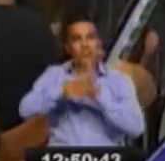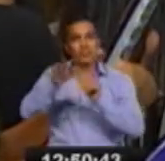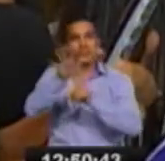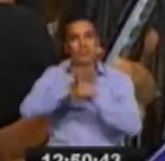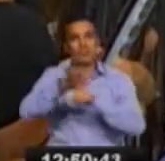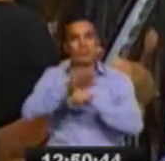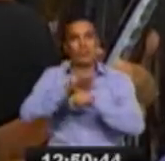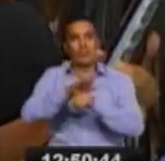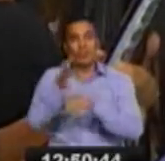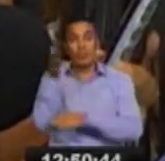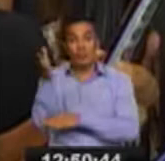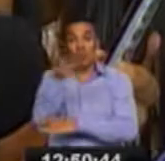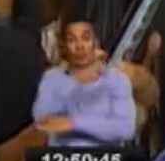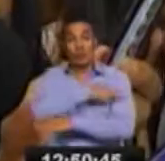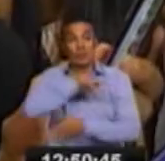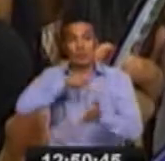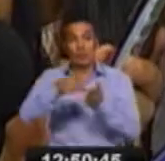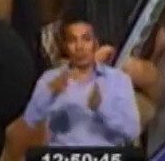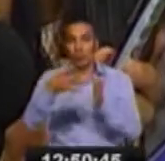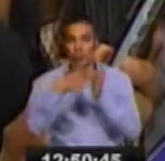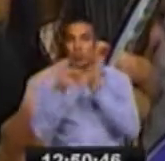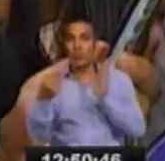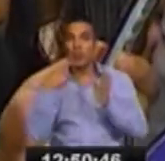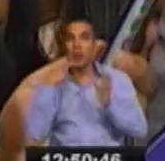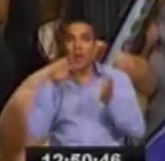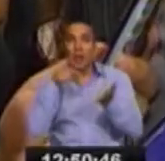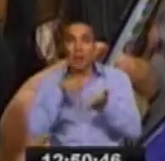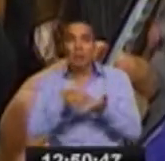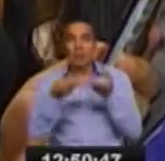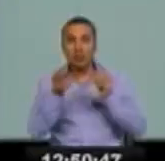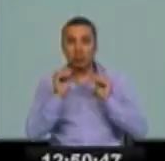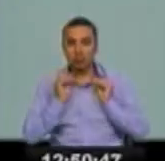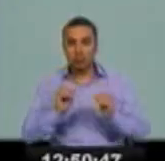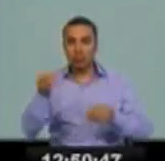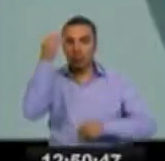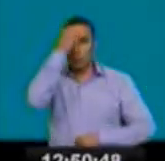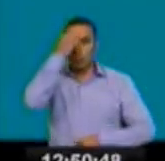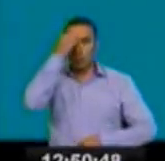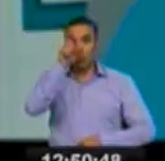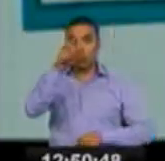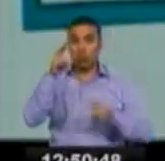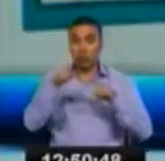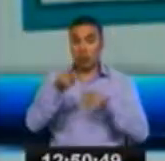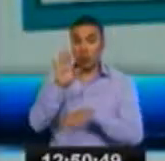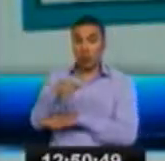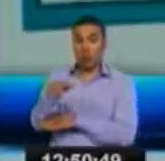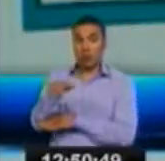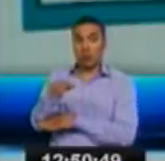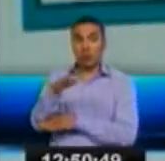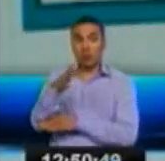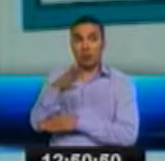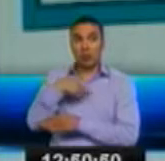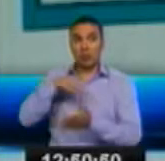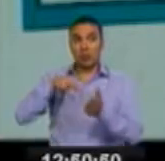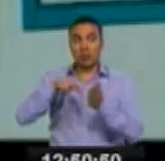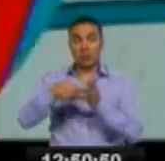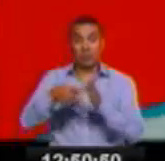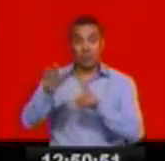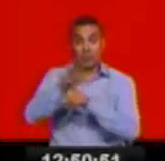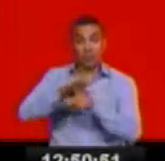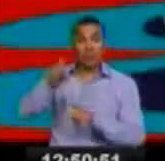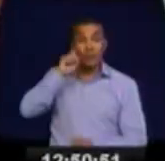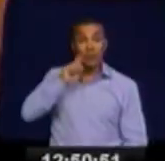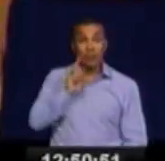El profesor transmite ejemplo y construye valores en una sociedad. Si conoces a un estudiante que ha sido o está siendo víctima de abuso